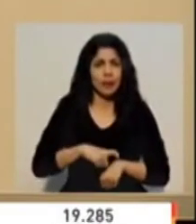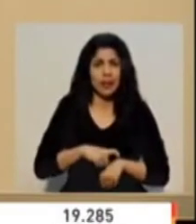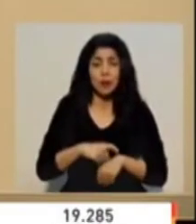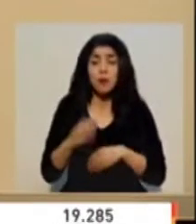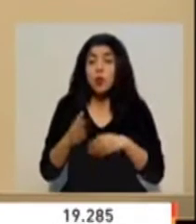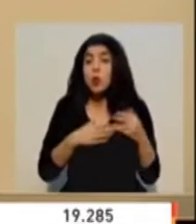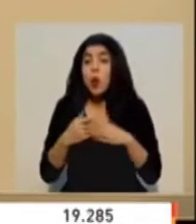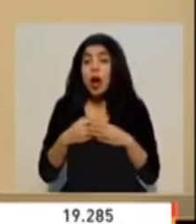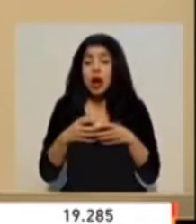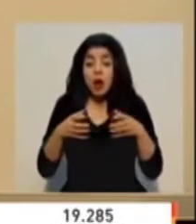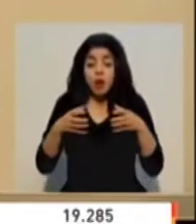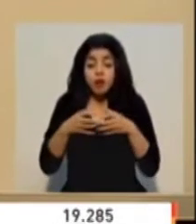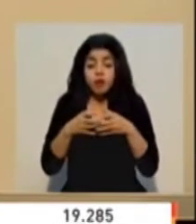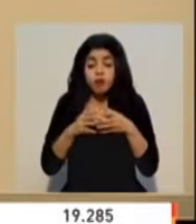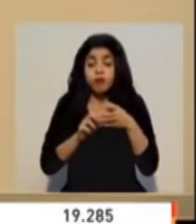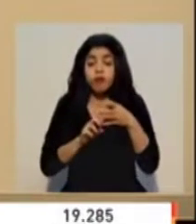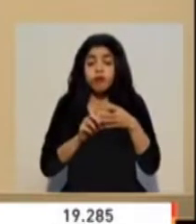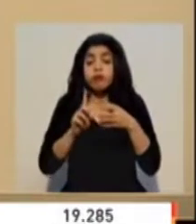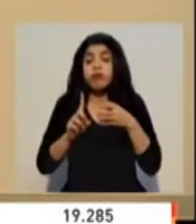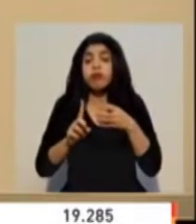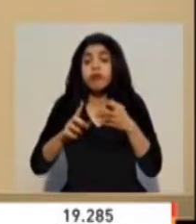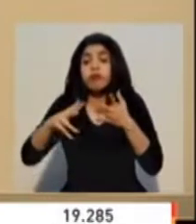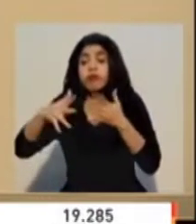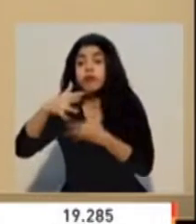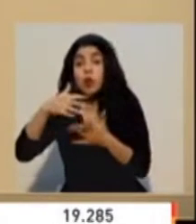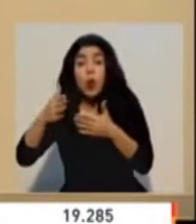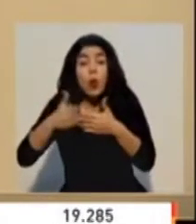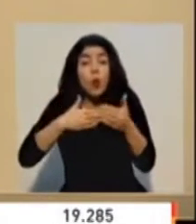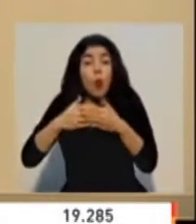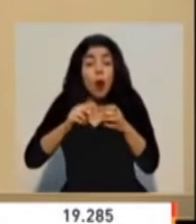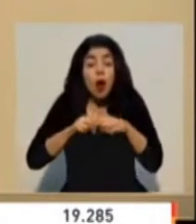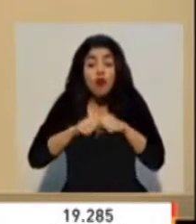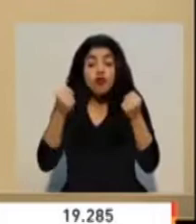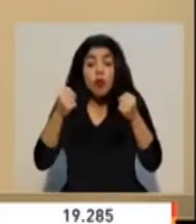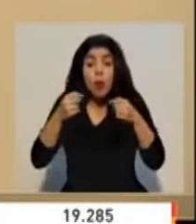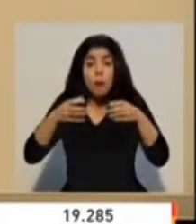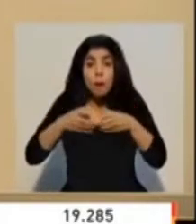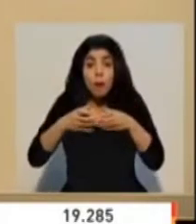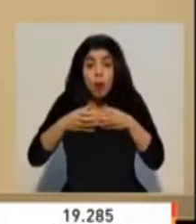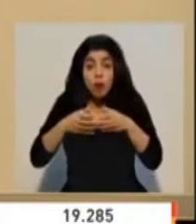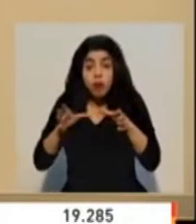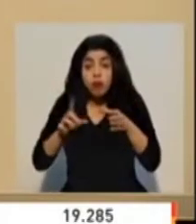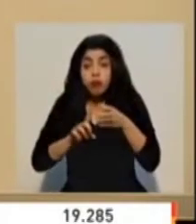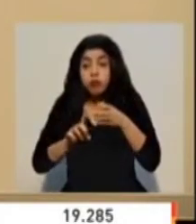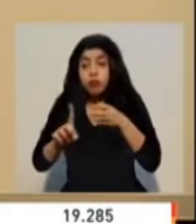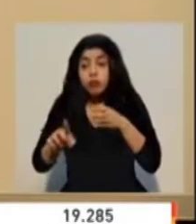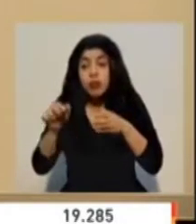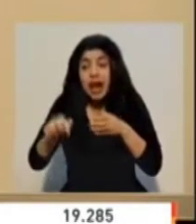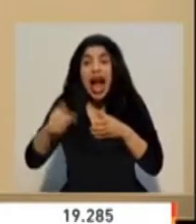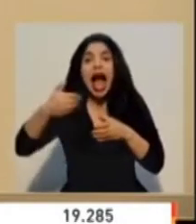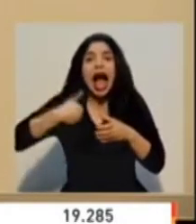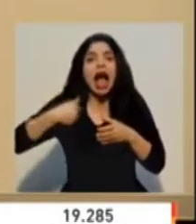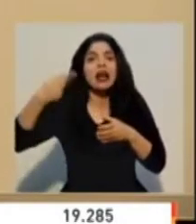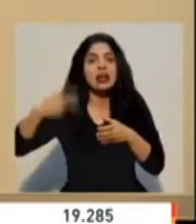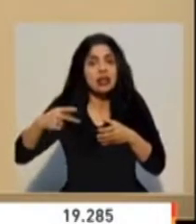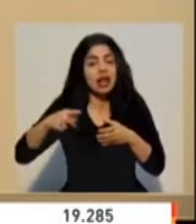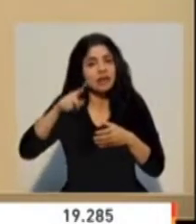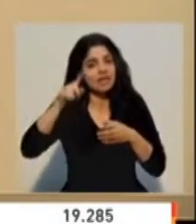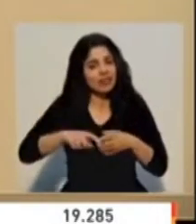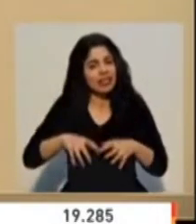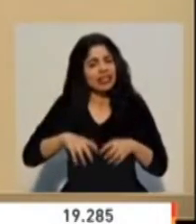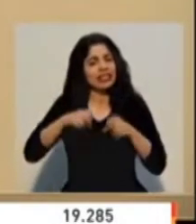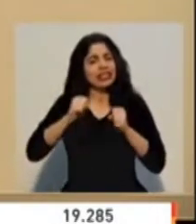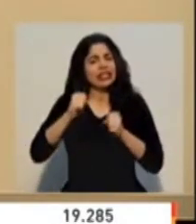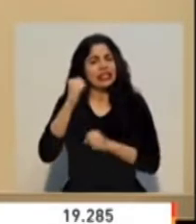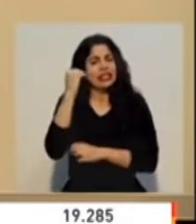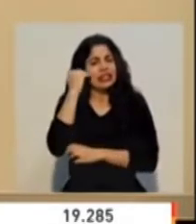Toda ruptura de la burbuja familiar conlleva un riesgo, y ese riesgo tenemos que asumirlo. Tenemos que